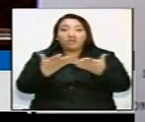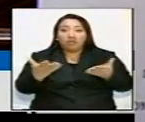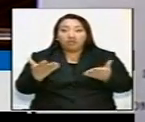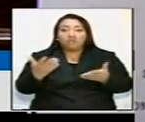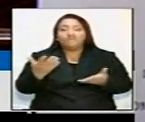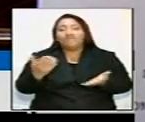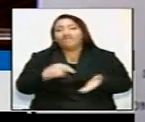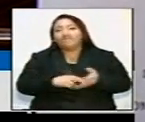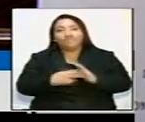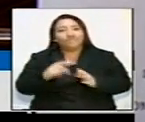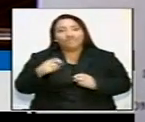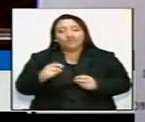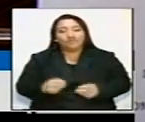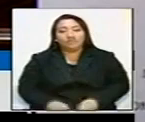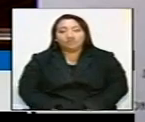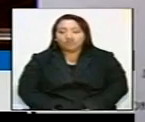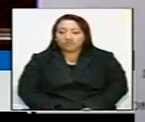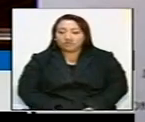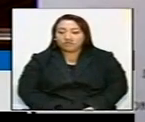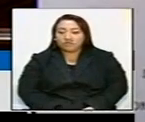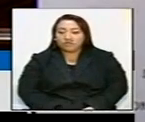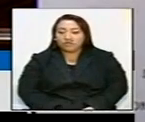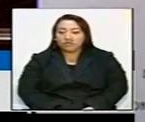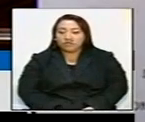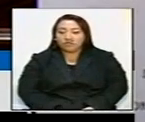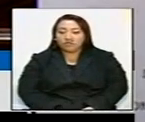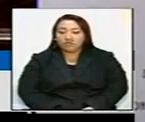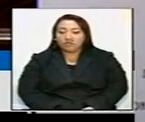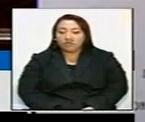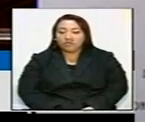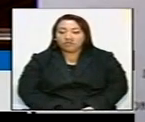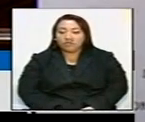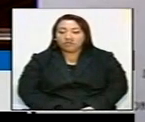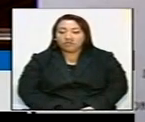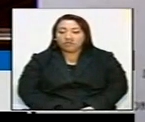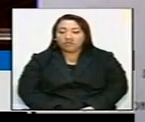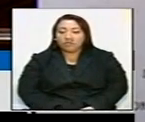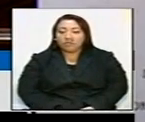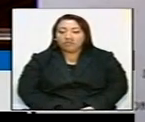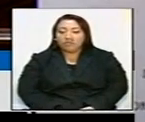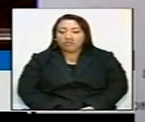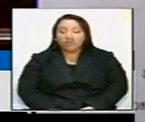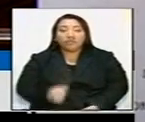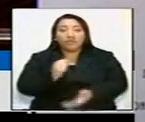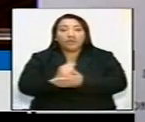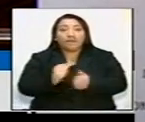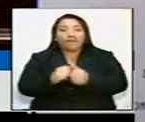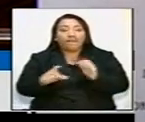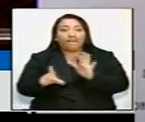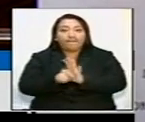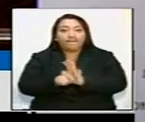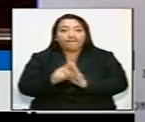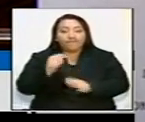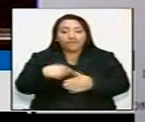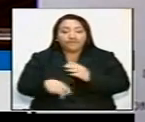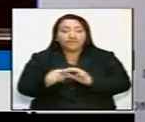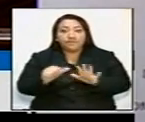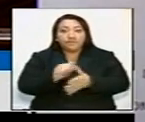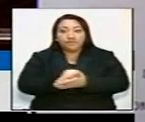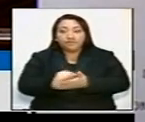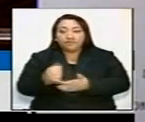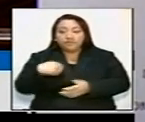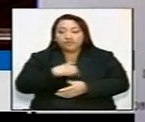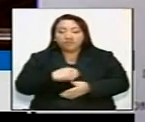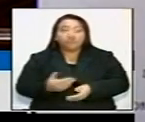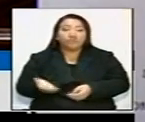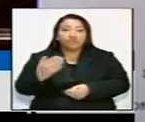¿no?, vienen a requerir implementación de leyes. Hemos identificado que en los próximos 6 meses vamos